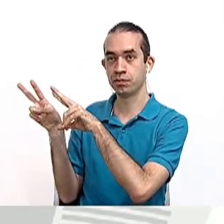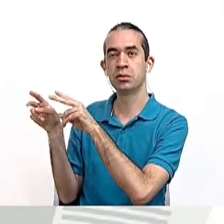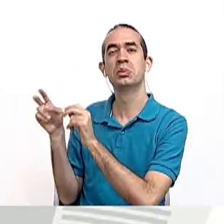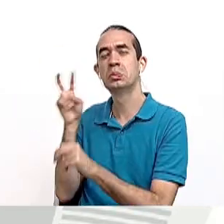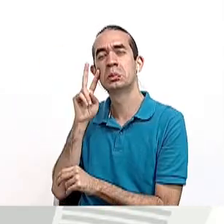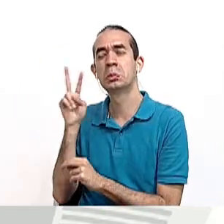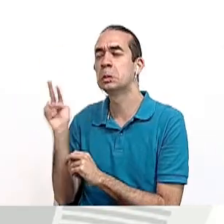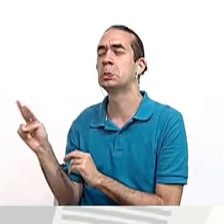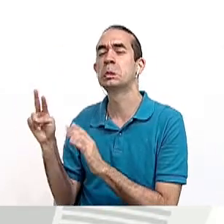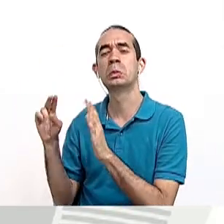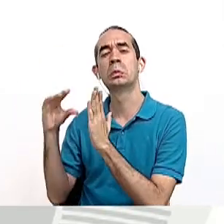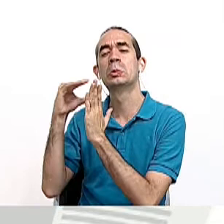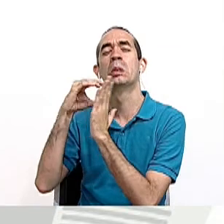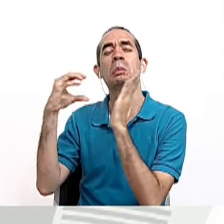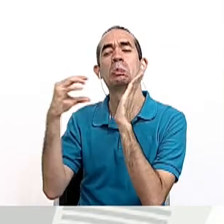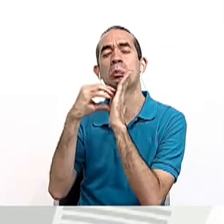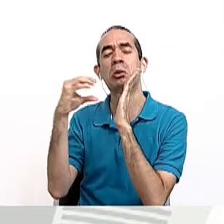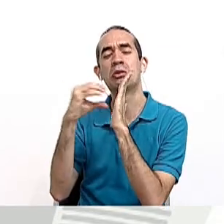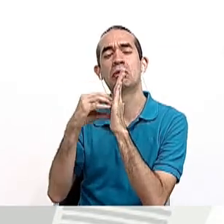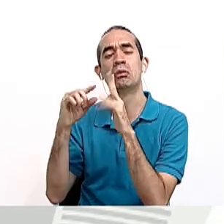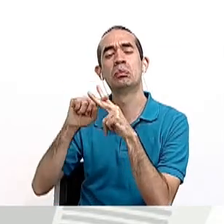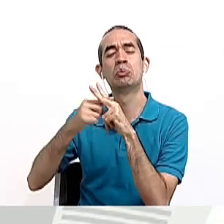la entradilla